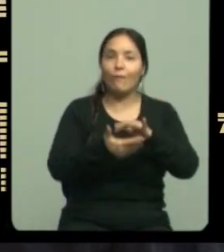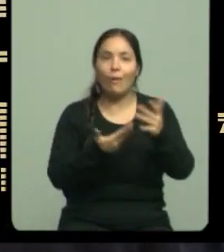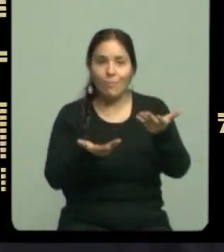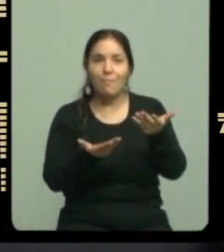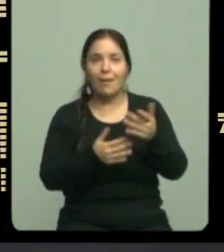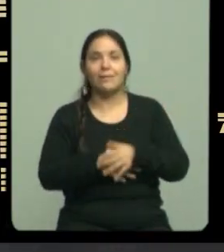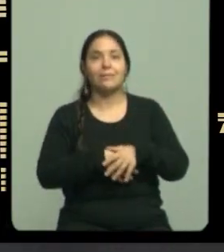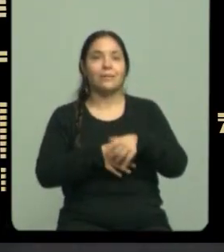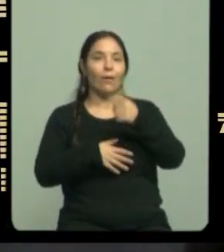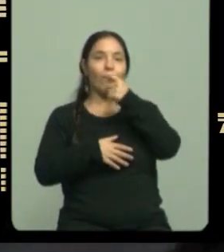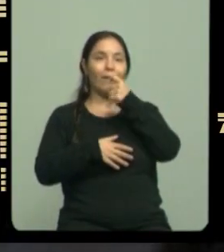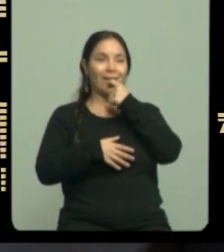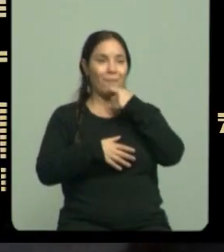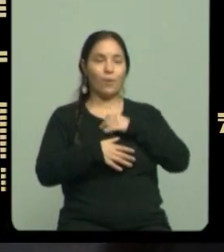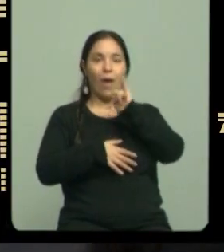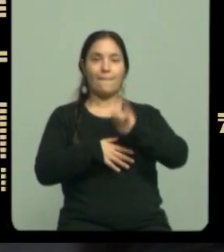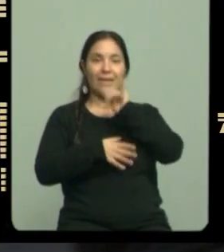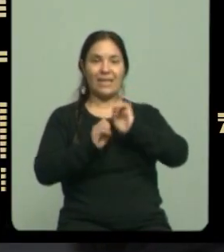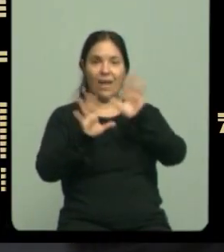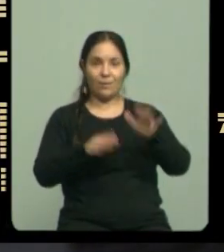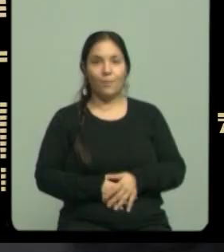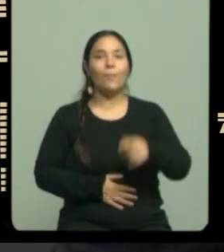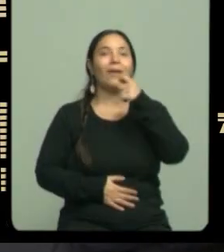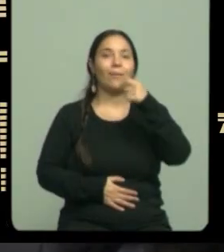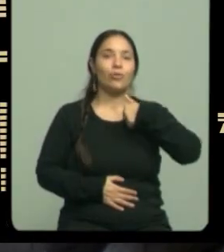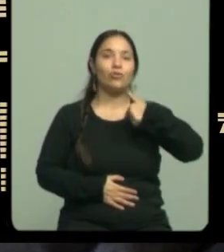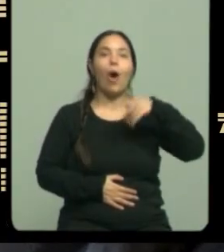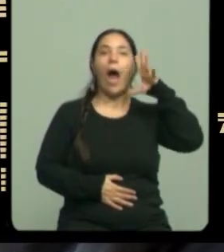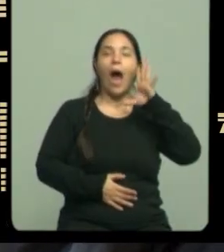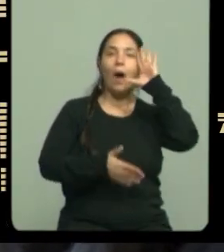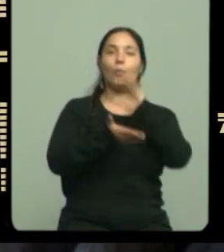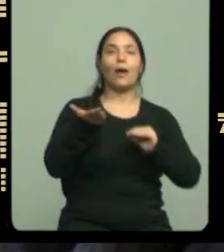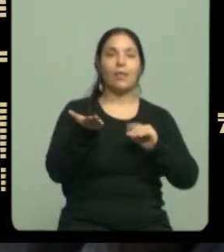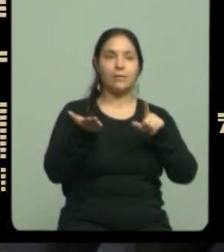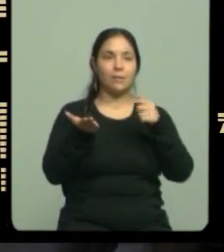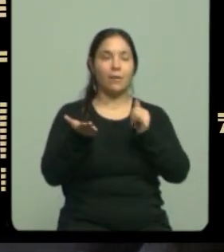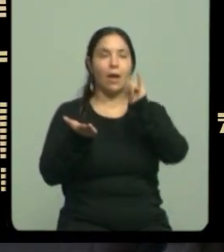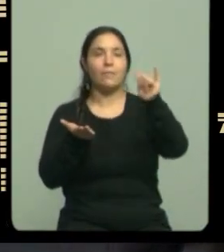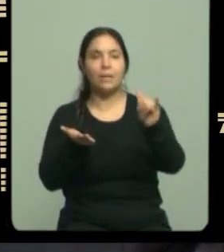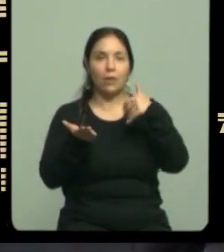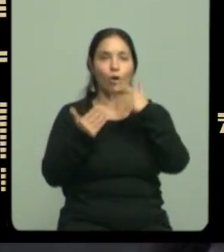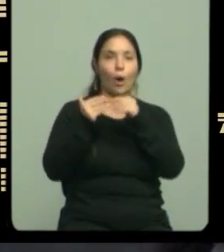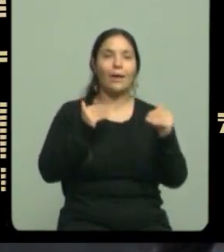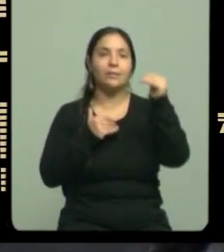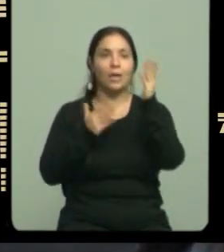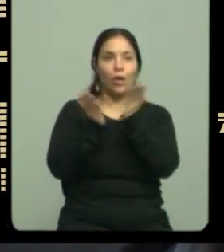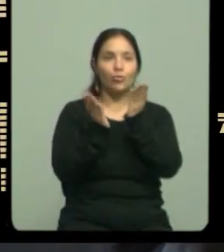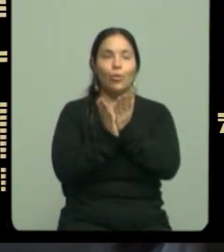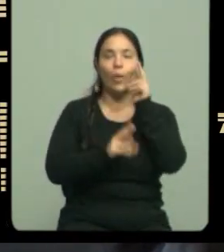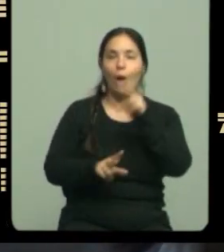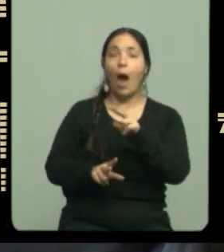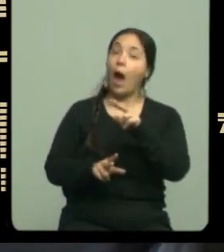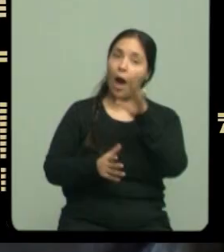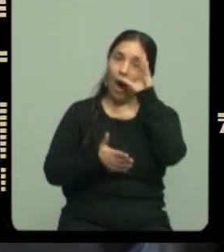como siempre tenés que decir qué sos. Por ejemplo, siempre tengo que decir que soy abogada, que estoy estudiando una maestría, para tener